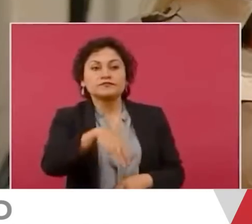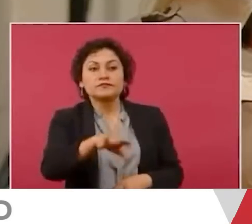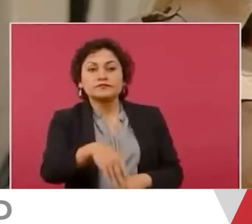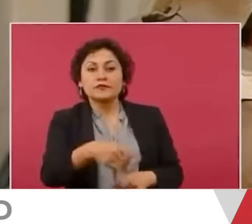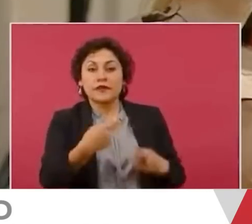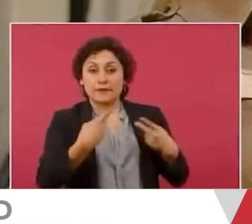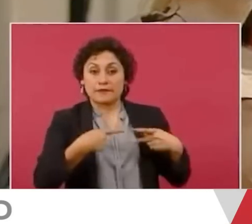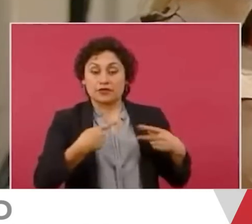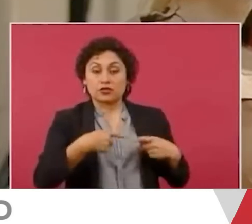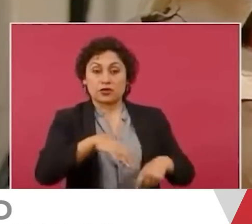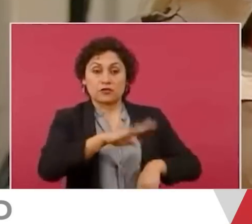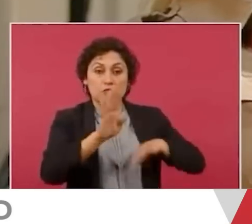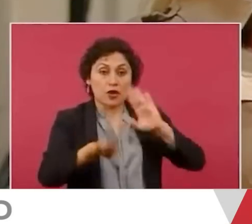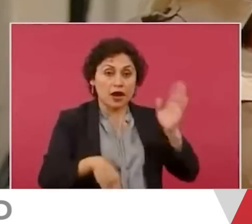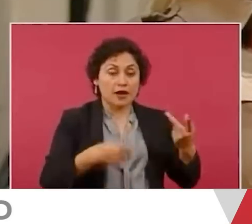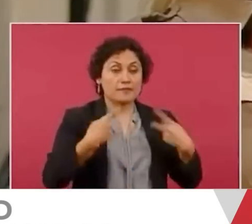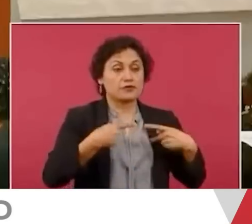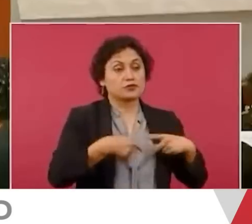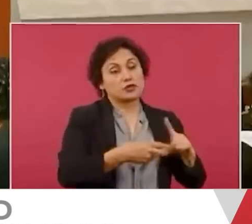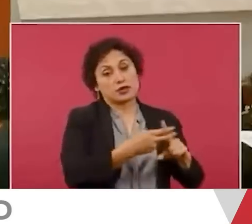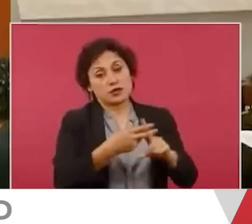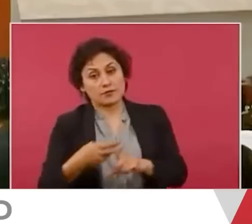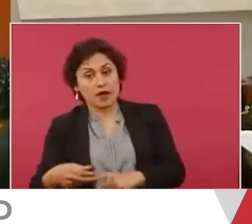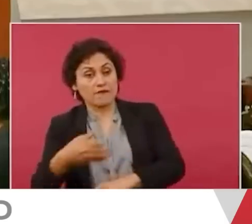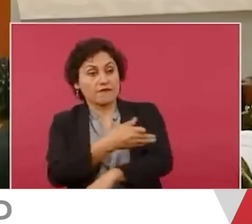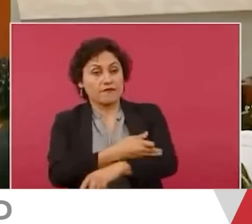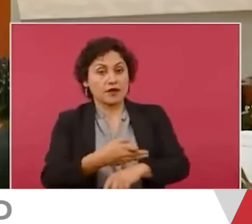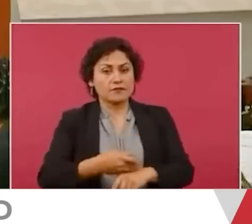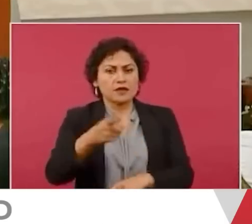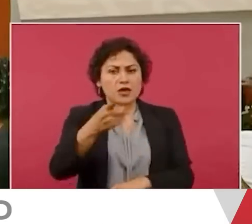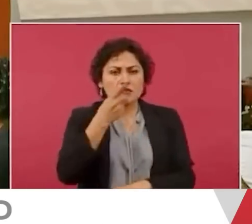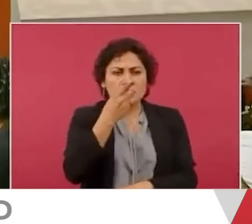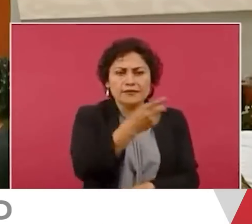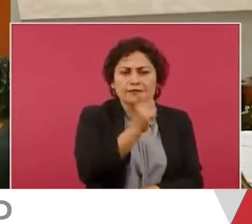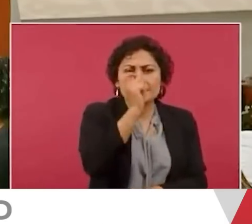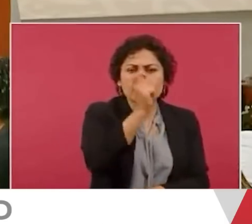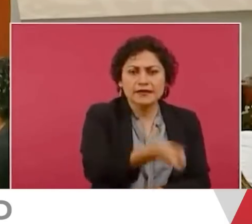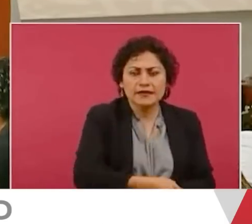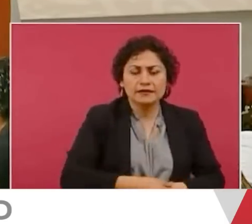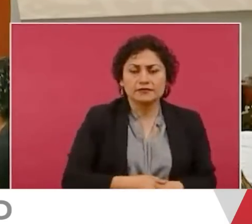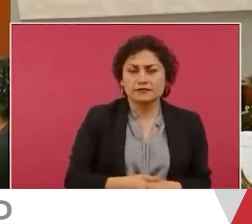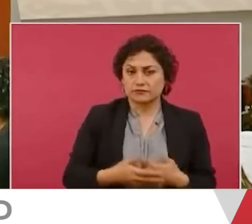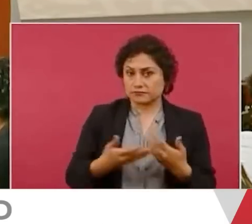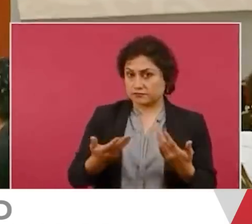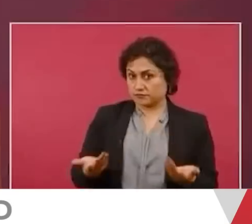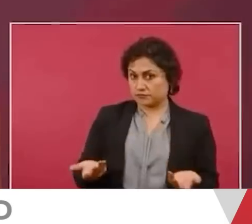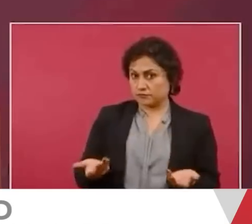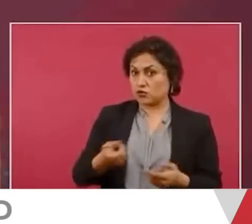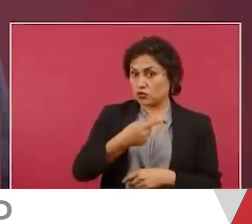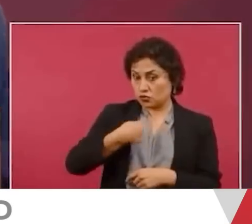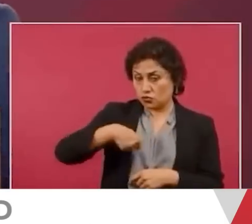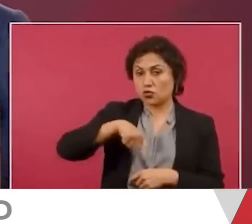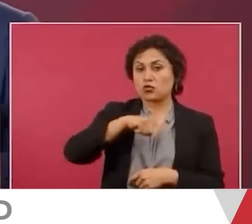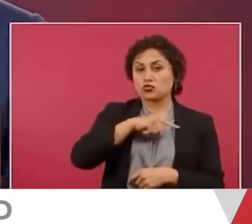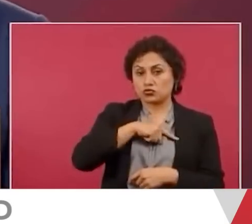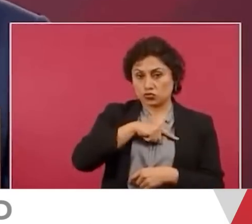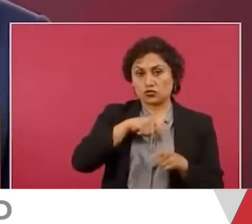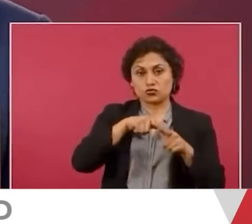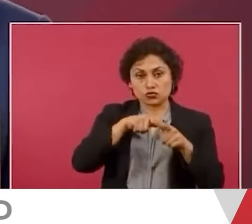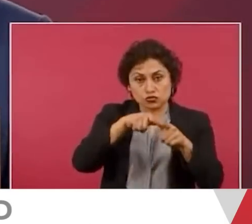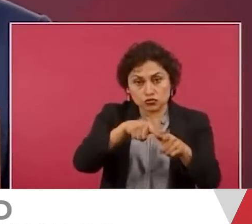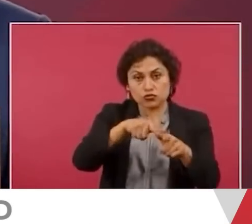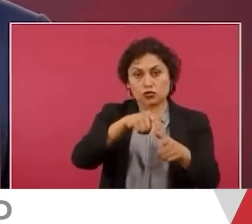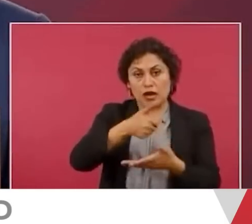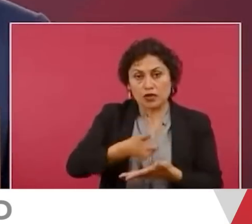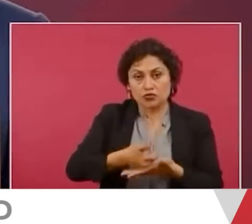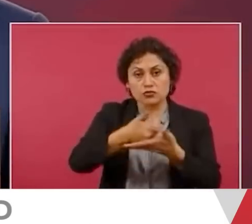dice, presidente? De los desaparecidos, de las de que personas seguimos, asesinadas, de estas mujeres. Seguimos calcinadas. Buscando a